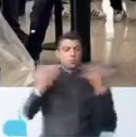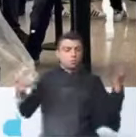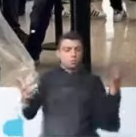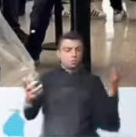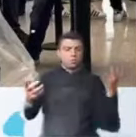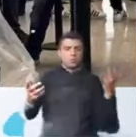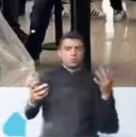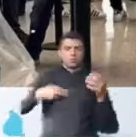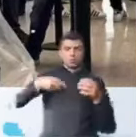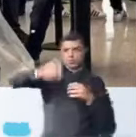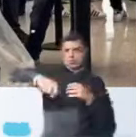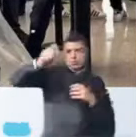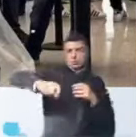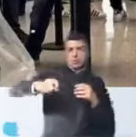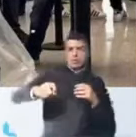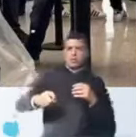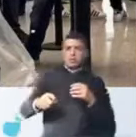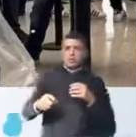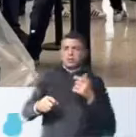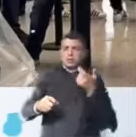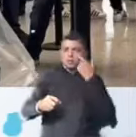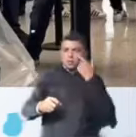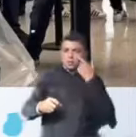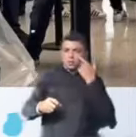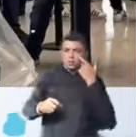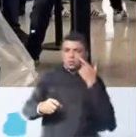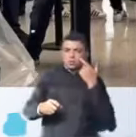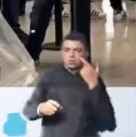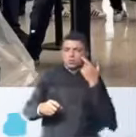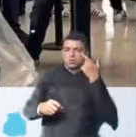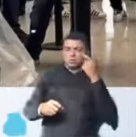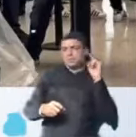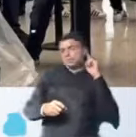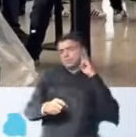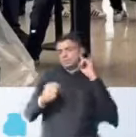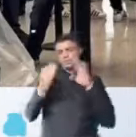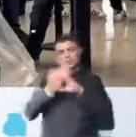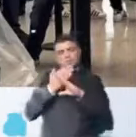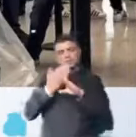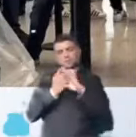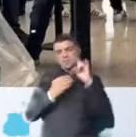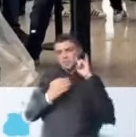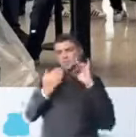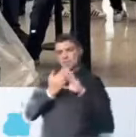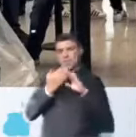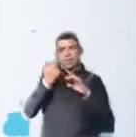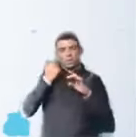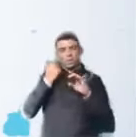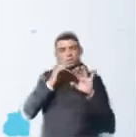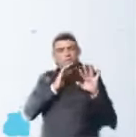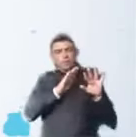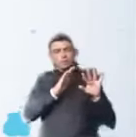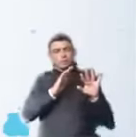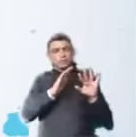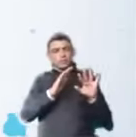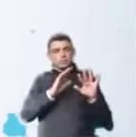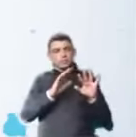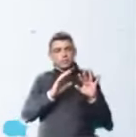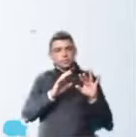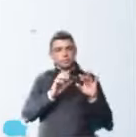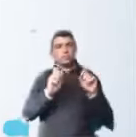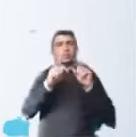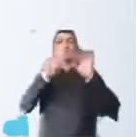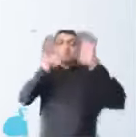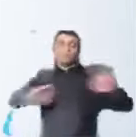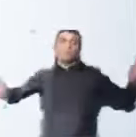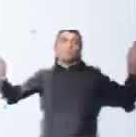inmunológico competente, lo importante es cuidarnos de la manera que les voy a mencionar a continuación. ¿Cómo podemos